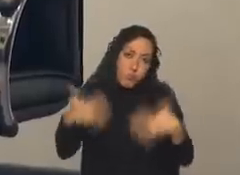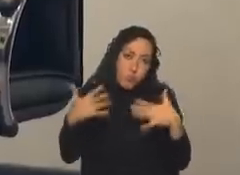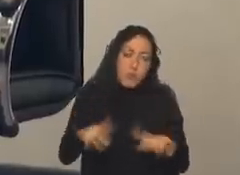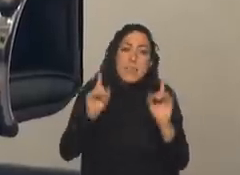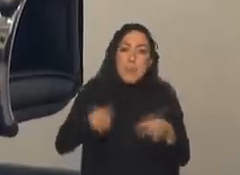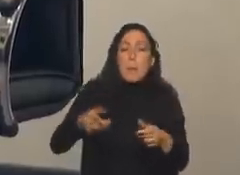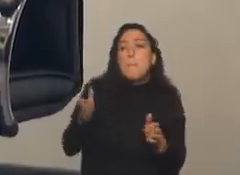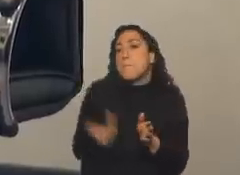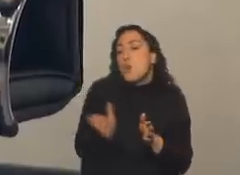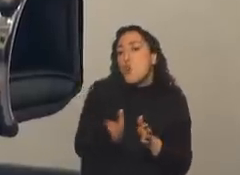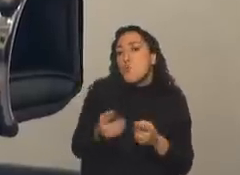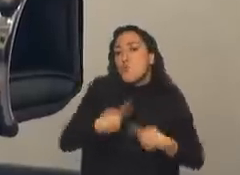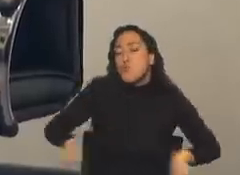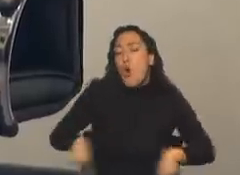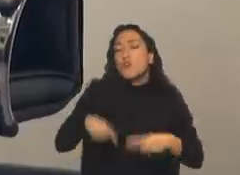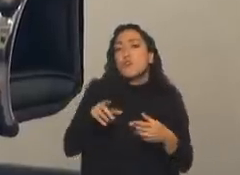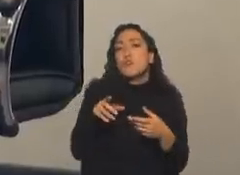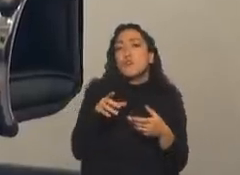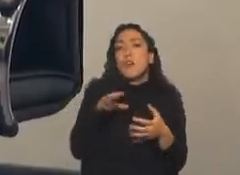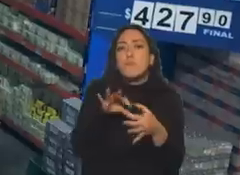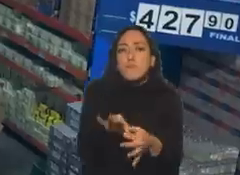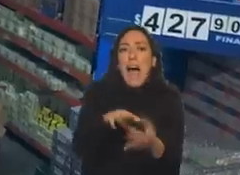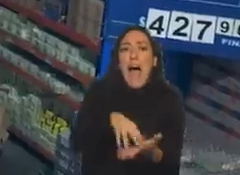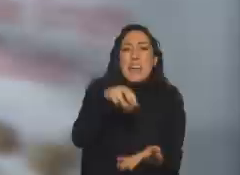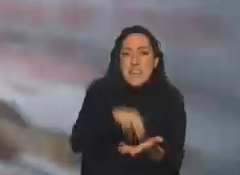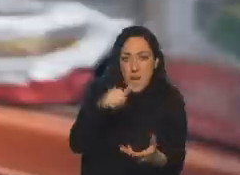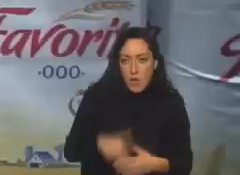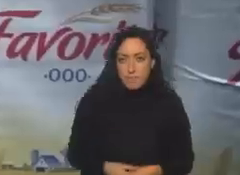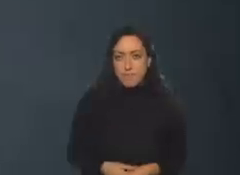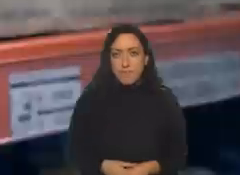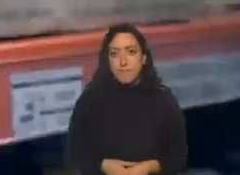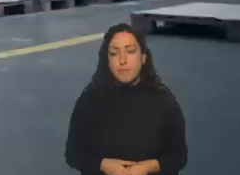productos de derivados de la harina.